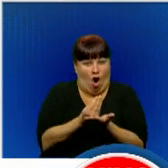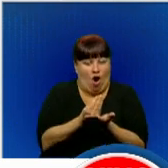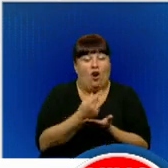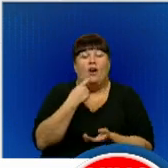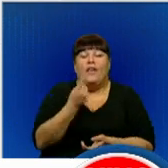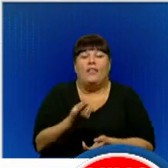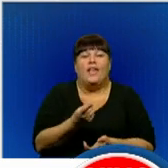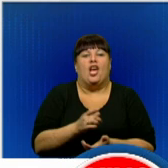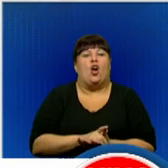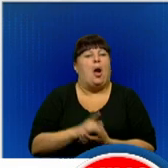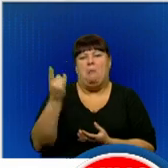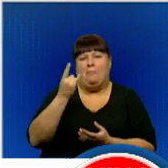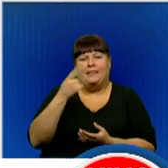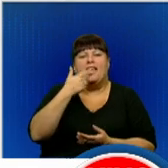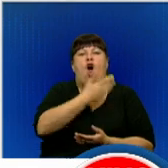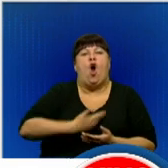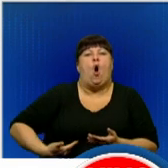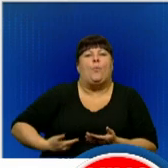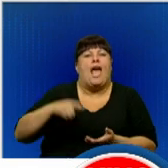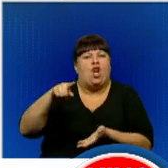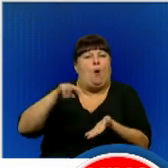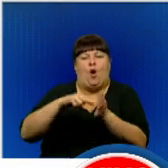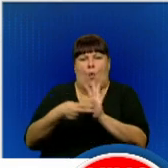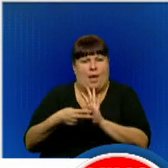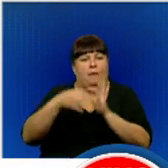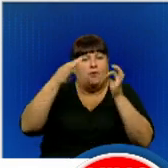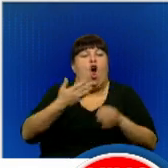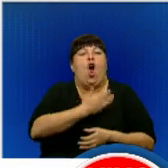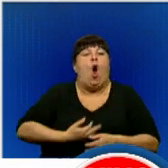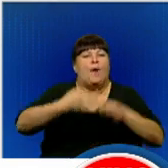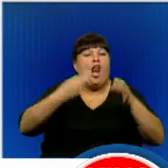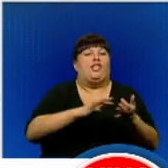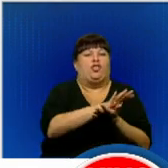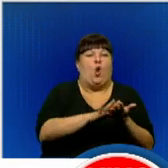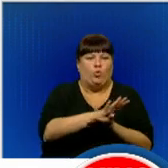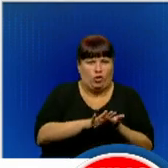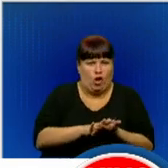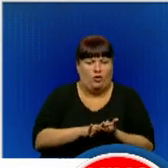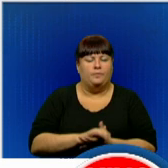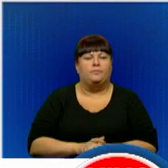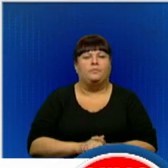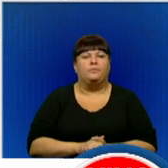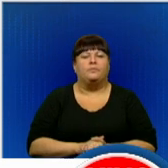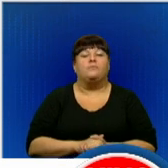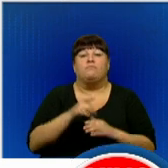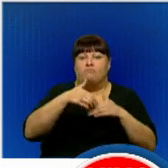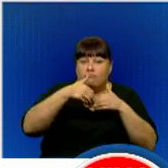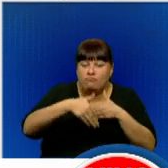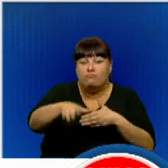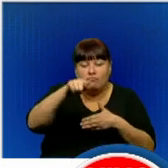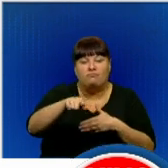no es cierto que el gobierno es el problema el gobierno es la solución y a partir de ahí